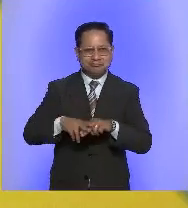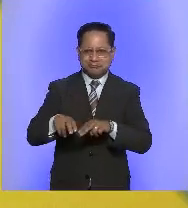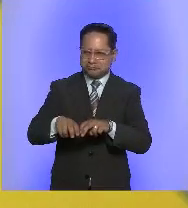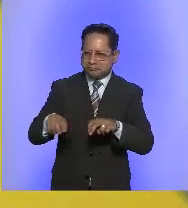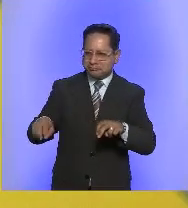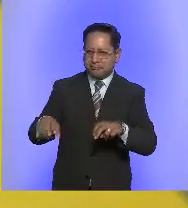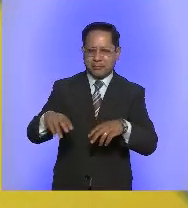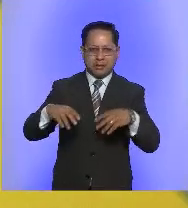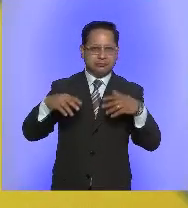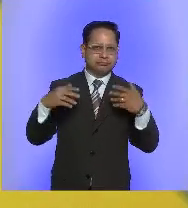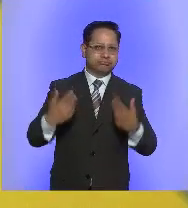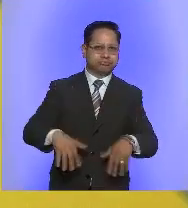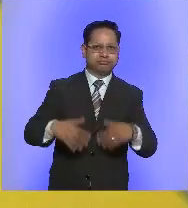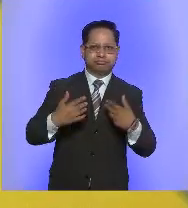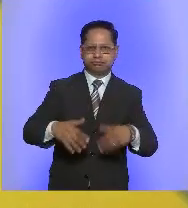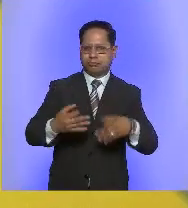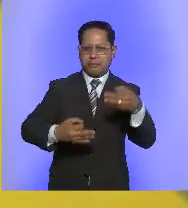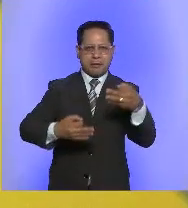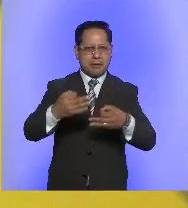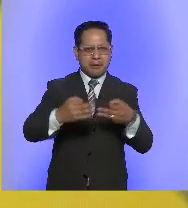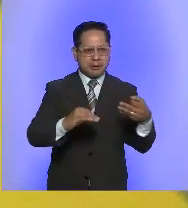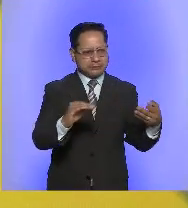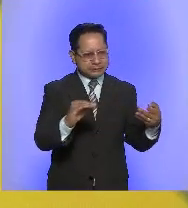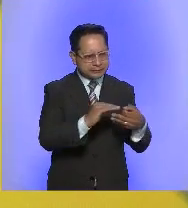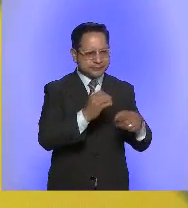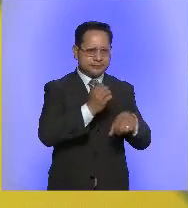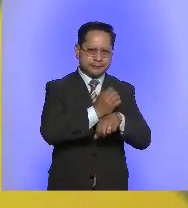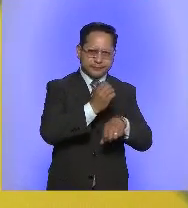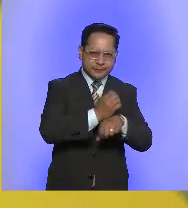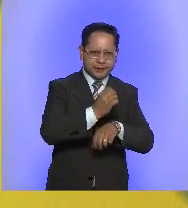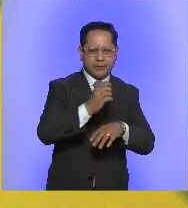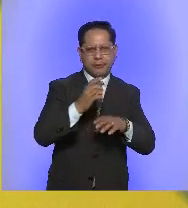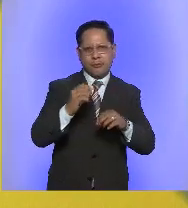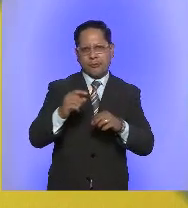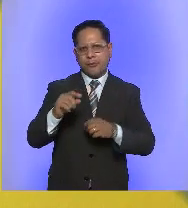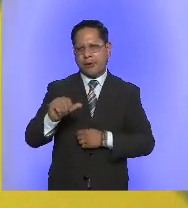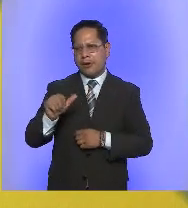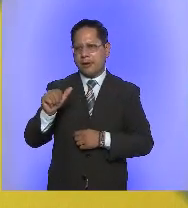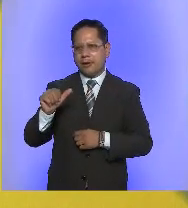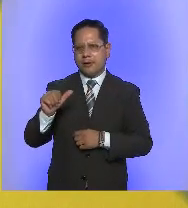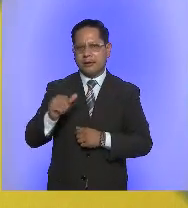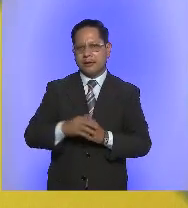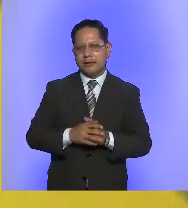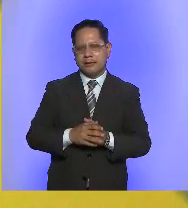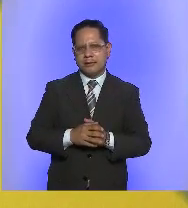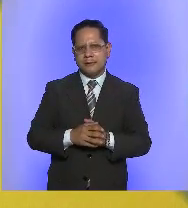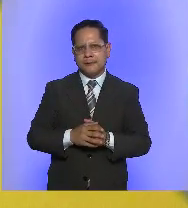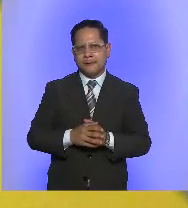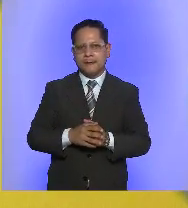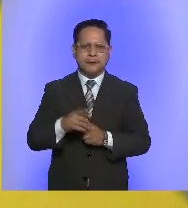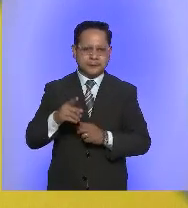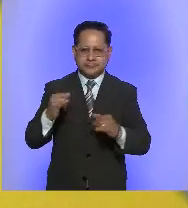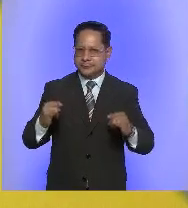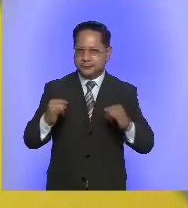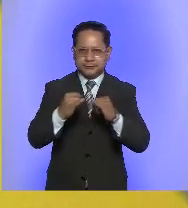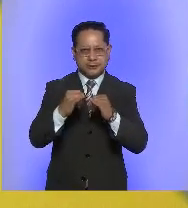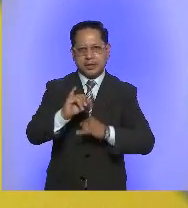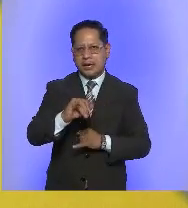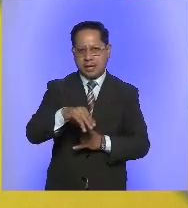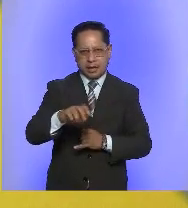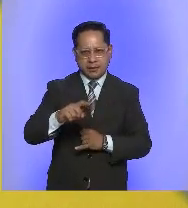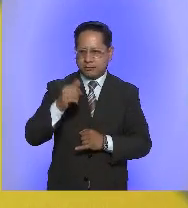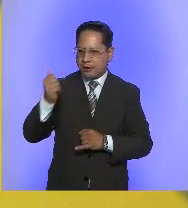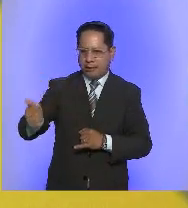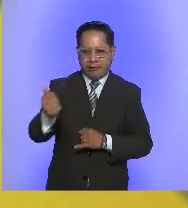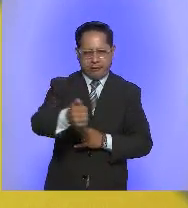estatales electorales y, por supuesto, de las consejerías de los institutos electorales de cada una de las entidades federativas.